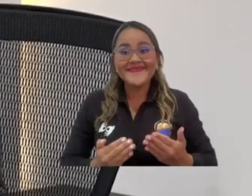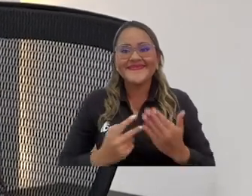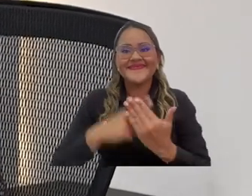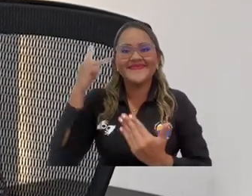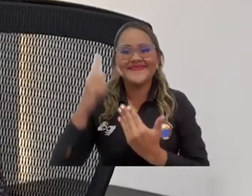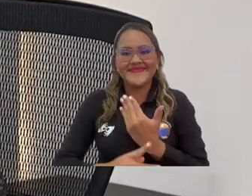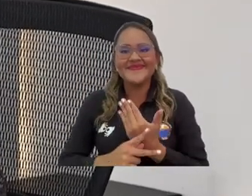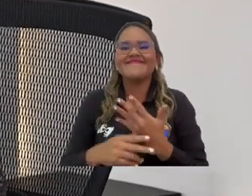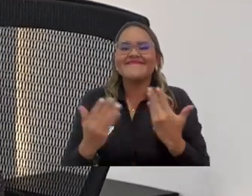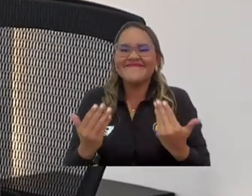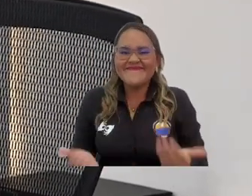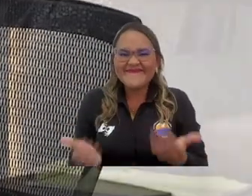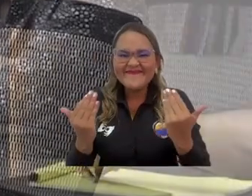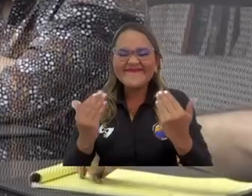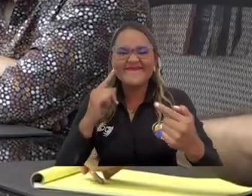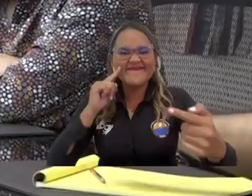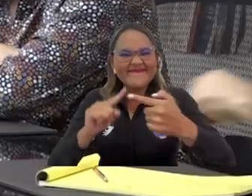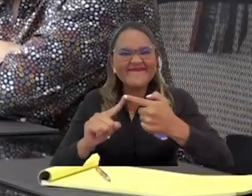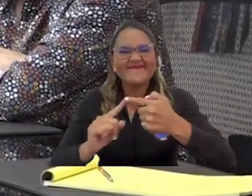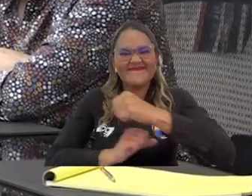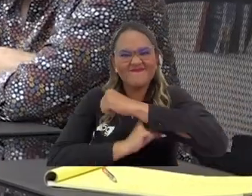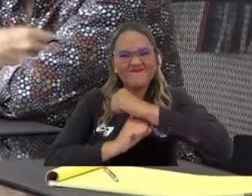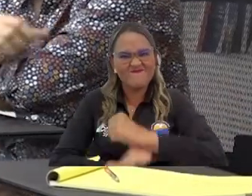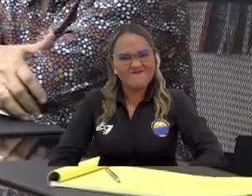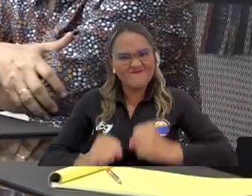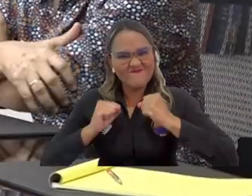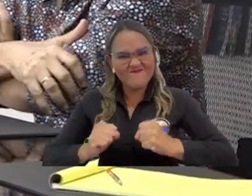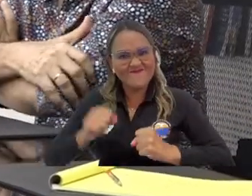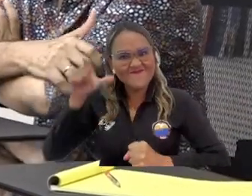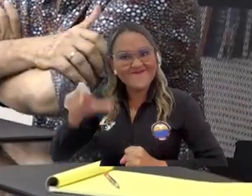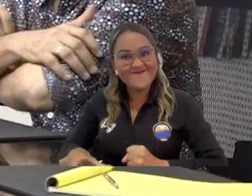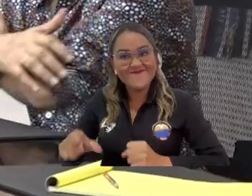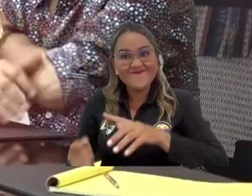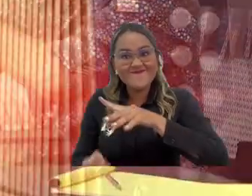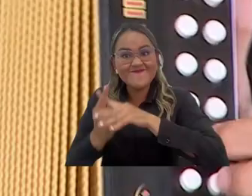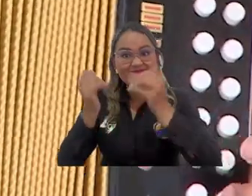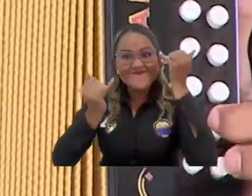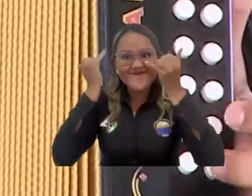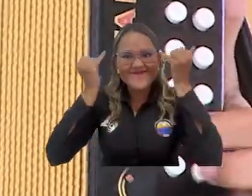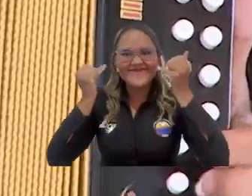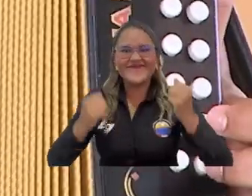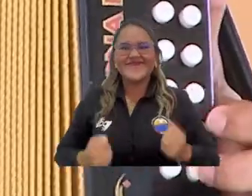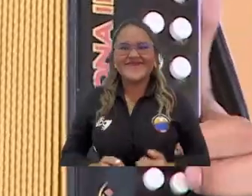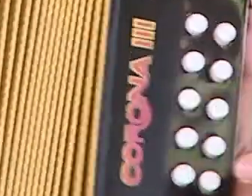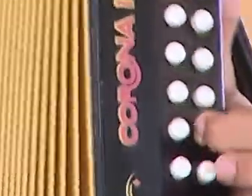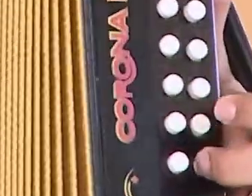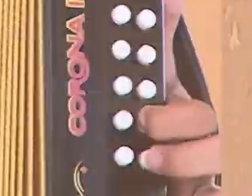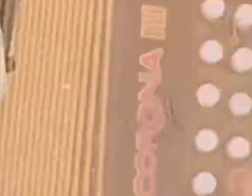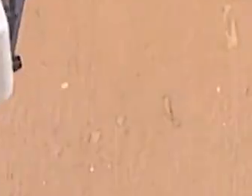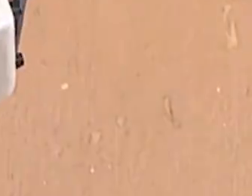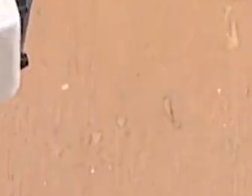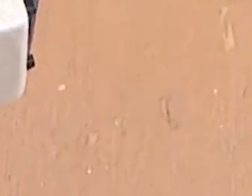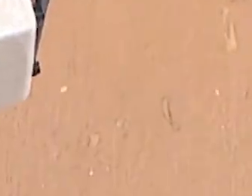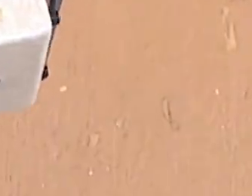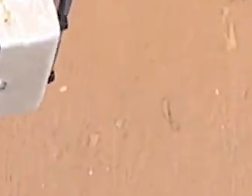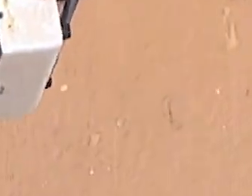Hemos traído un proyecto que apunta al fortalecimiento del creador.